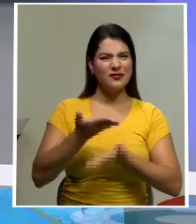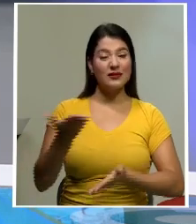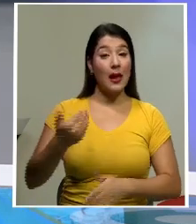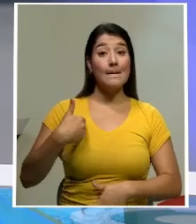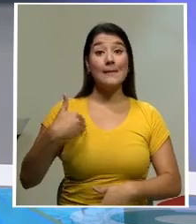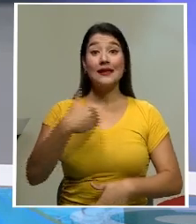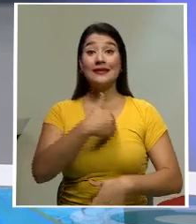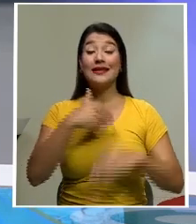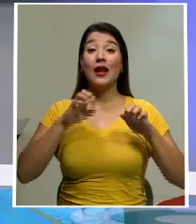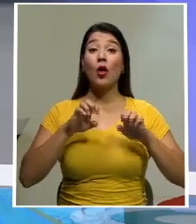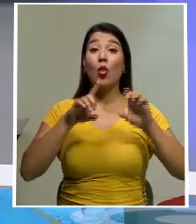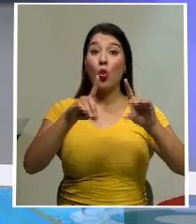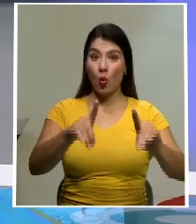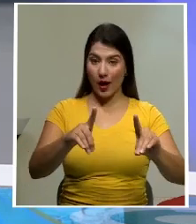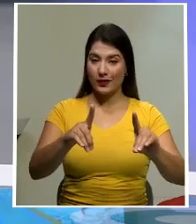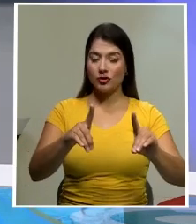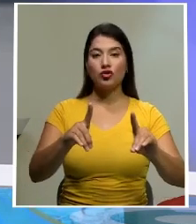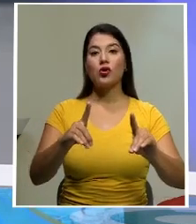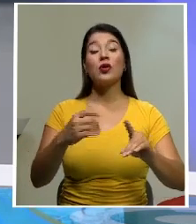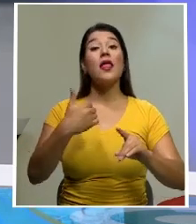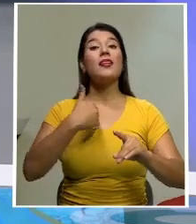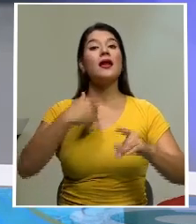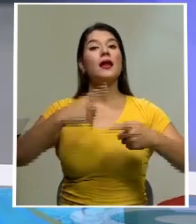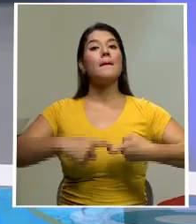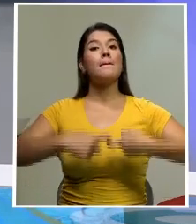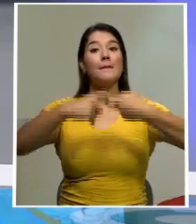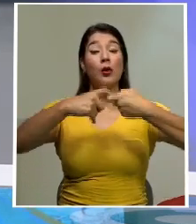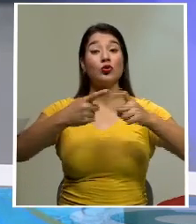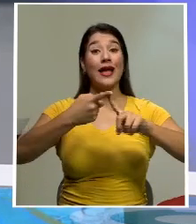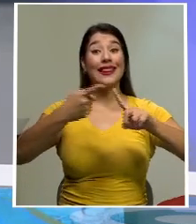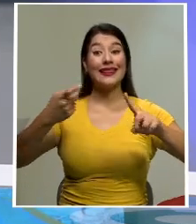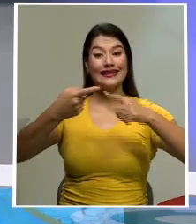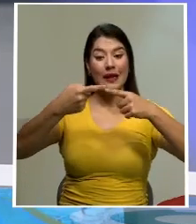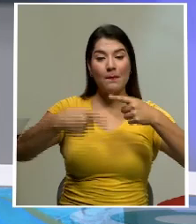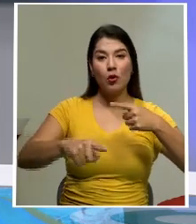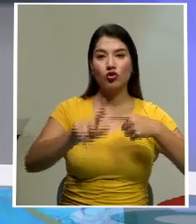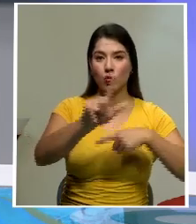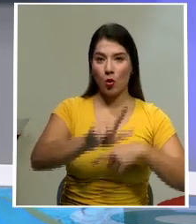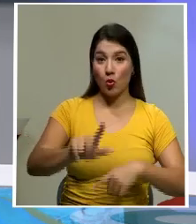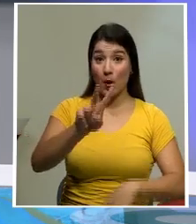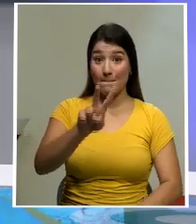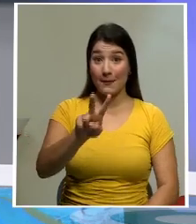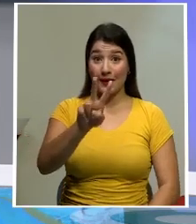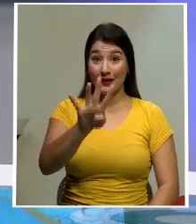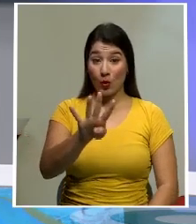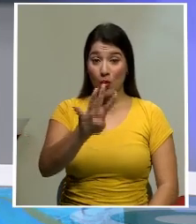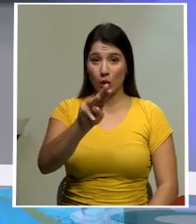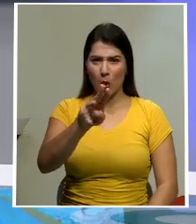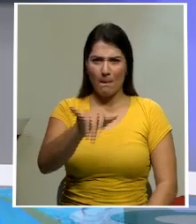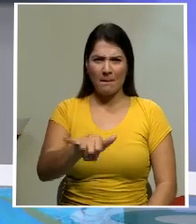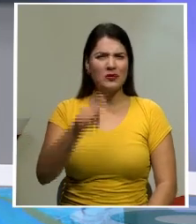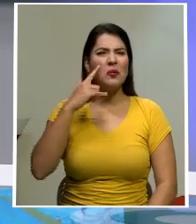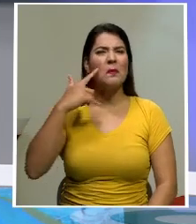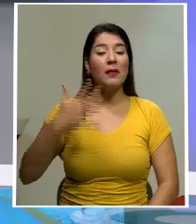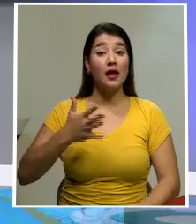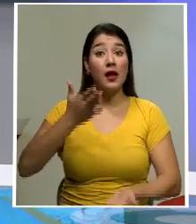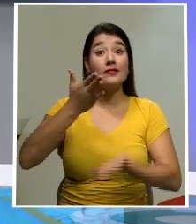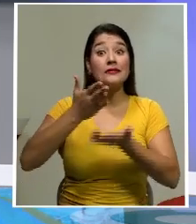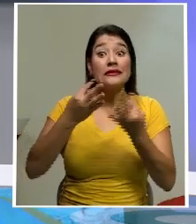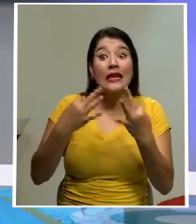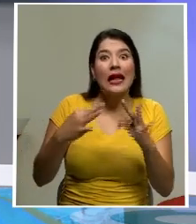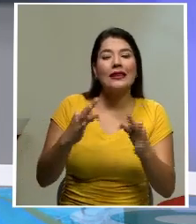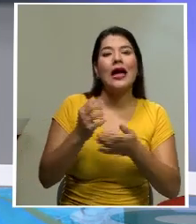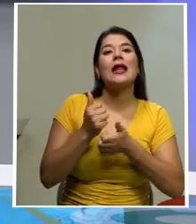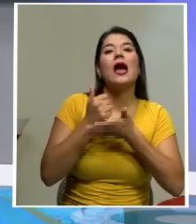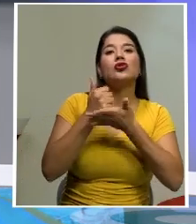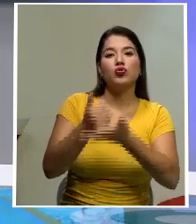de Educación y el curso lectivo tendrán una pausa a partir del próximo lunes. Esto para frenar el contagio por el